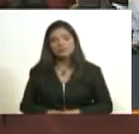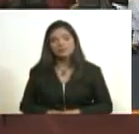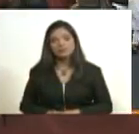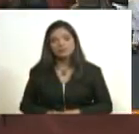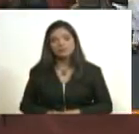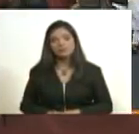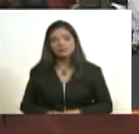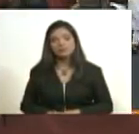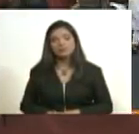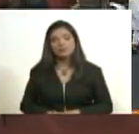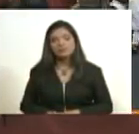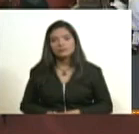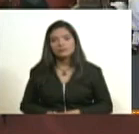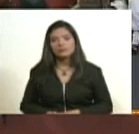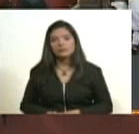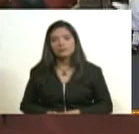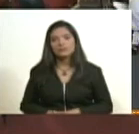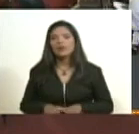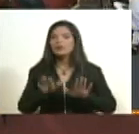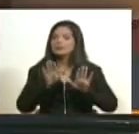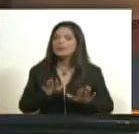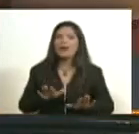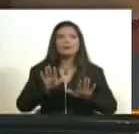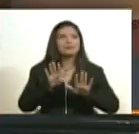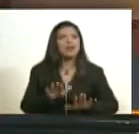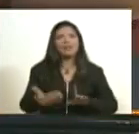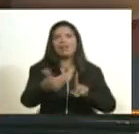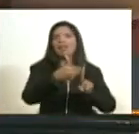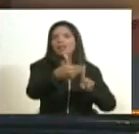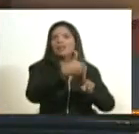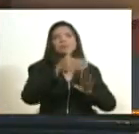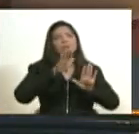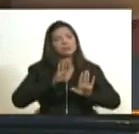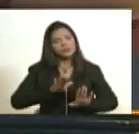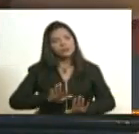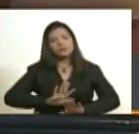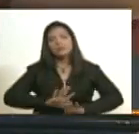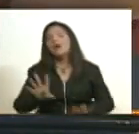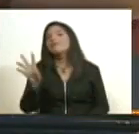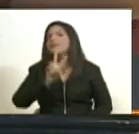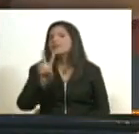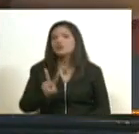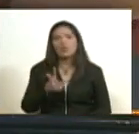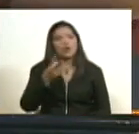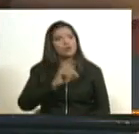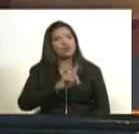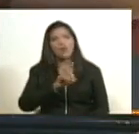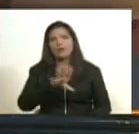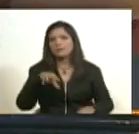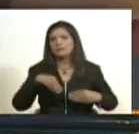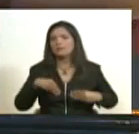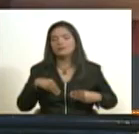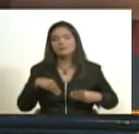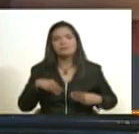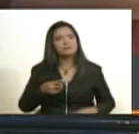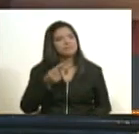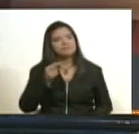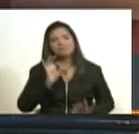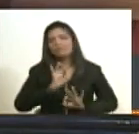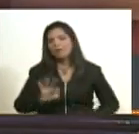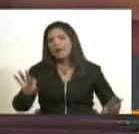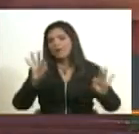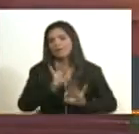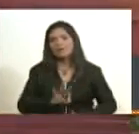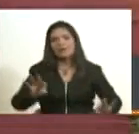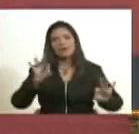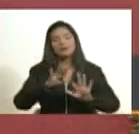Yo solamente digo que cese el asedio contra Venezuela. Venezuela no va a reconocer de ninguna manera nada